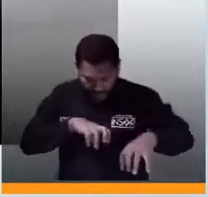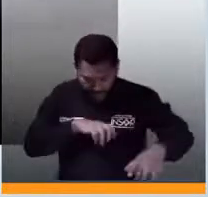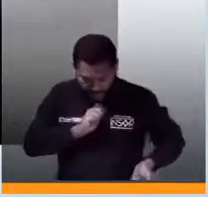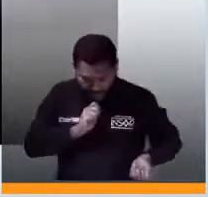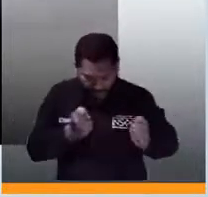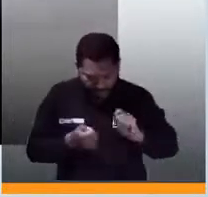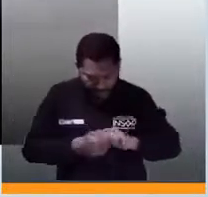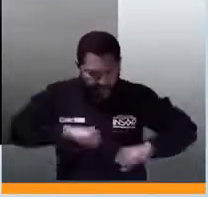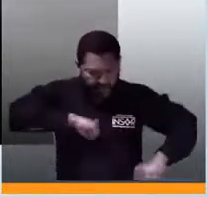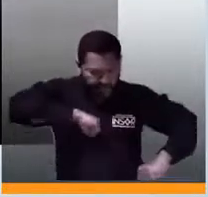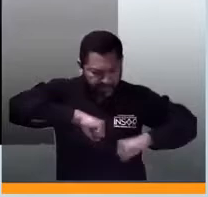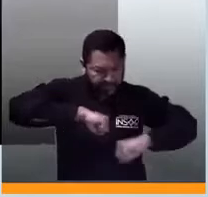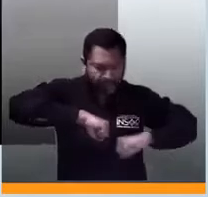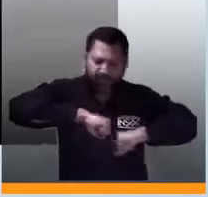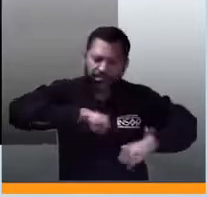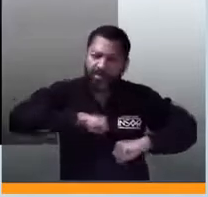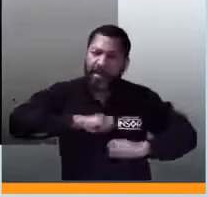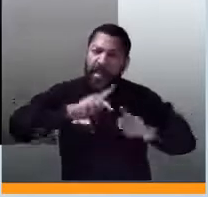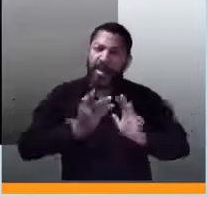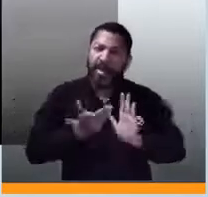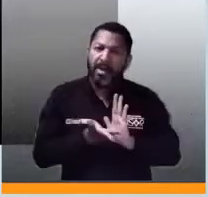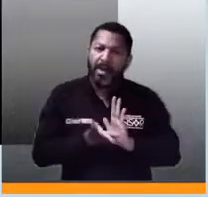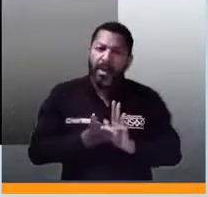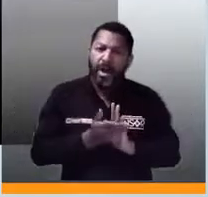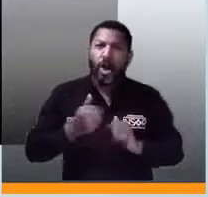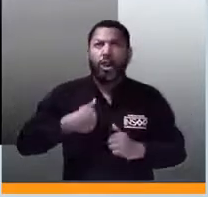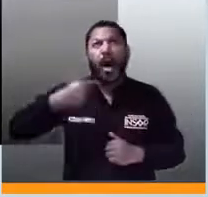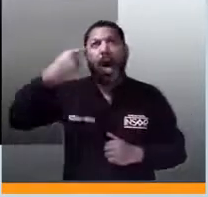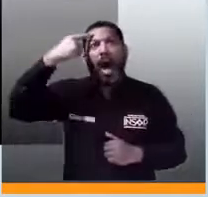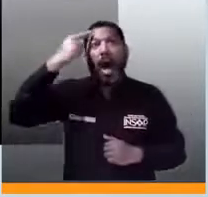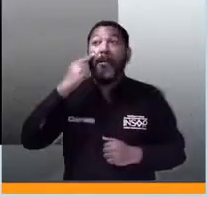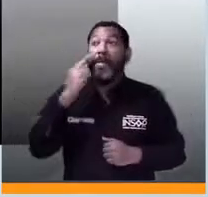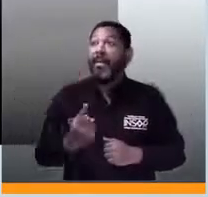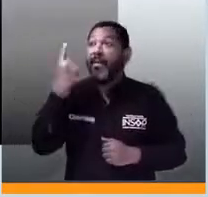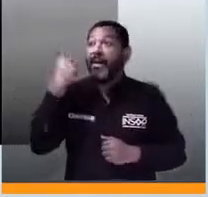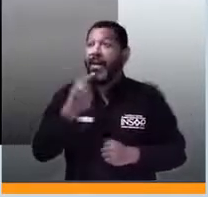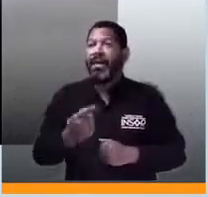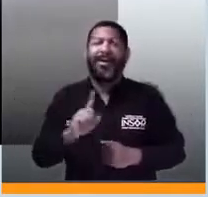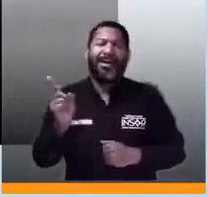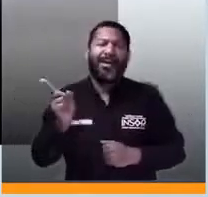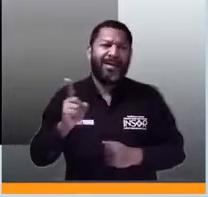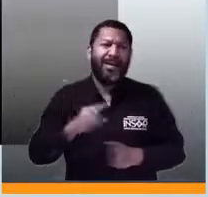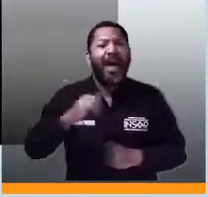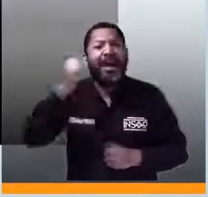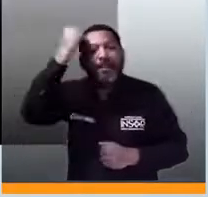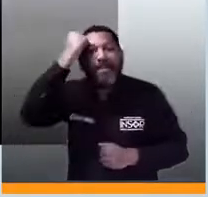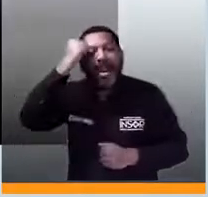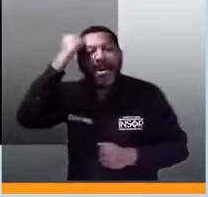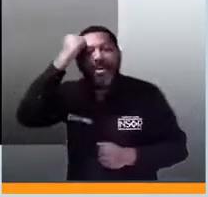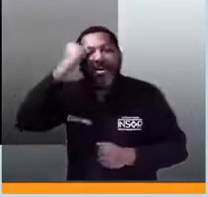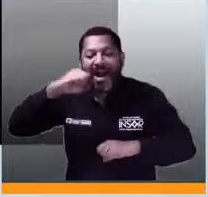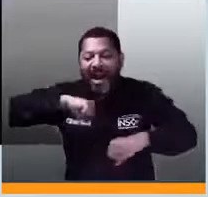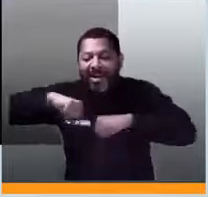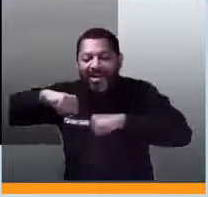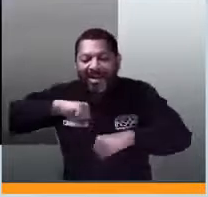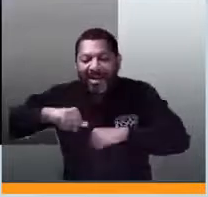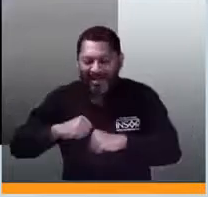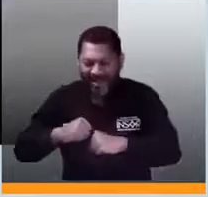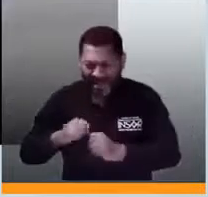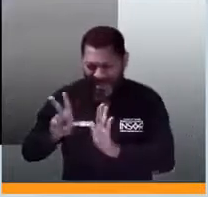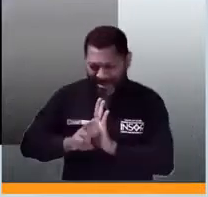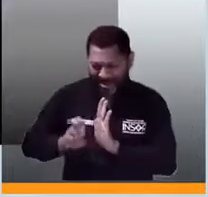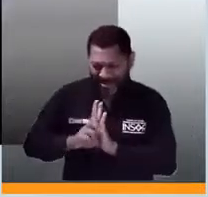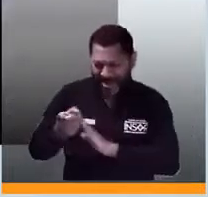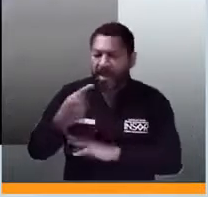del estudiante. Pues esto no lo he descubierto yo, ya toda la pedagogía activa lo ha demostrado,